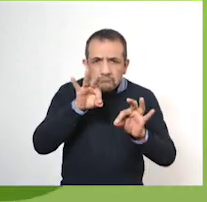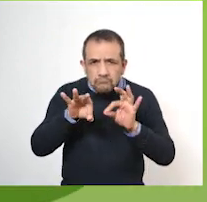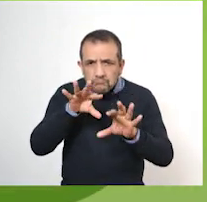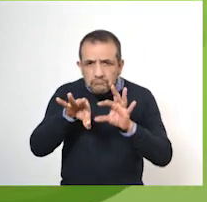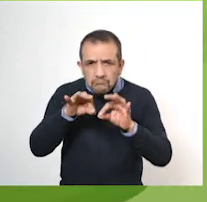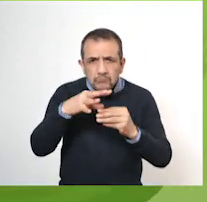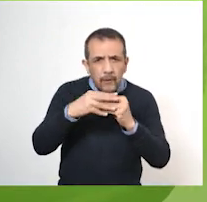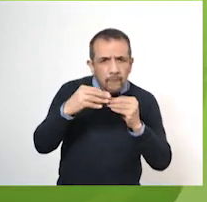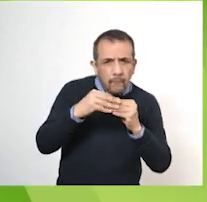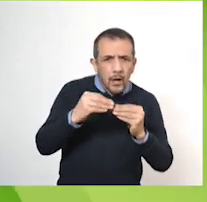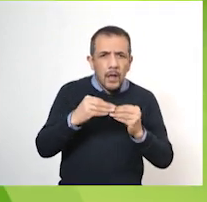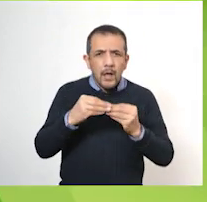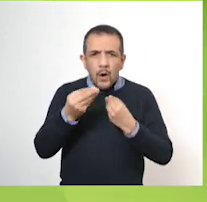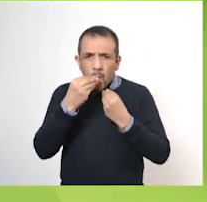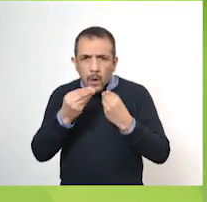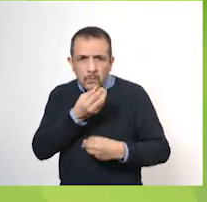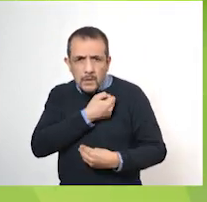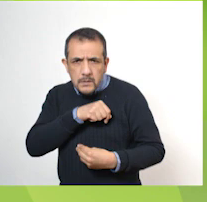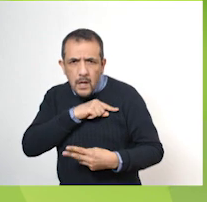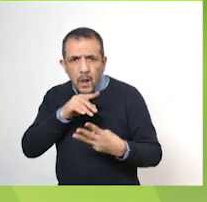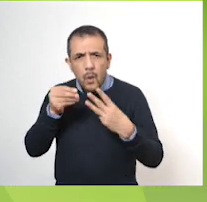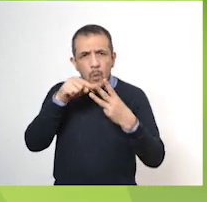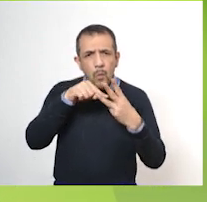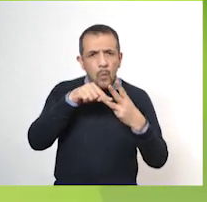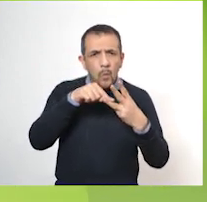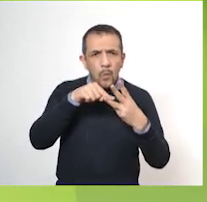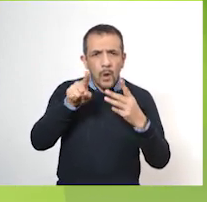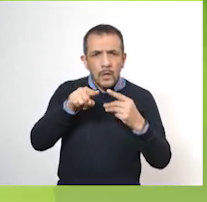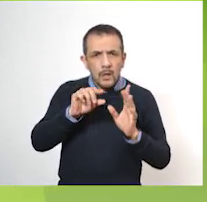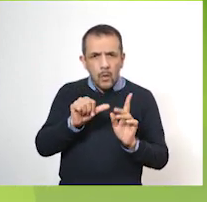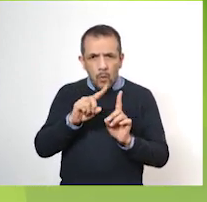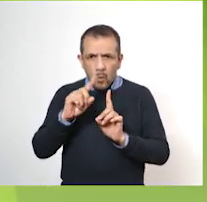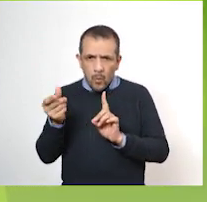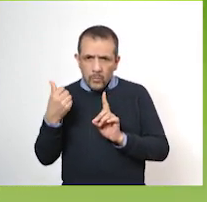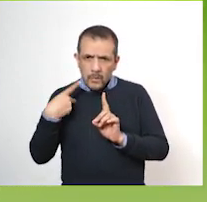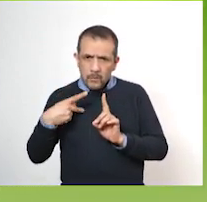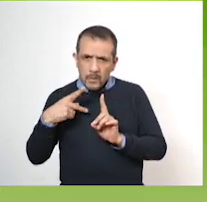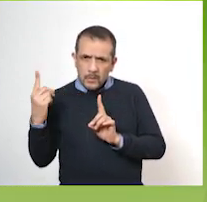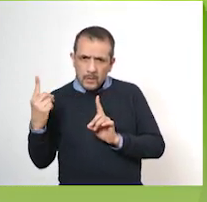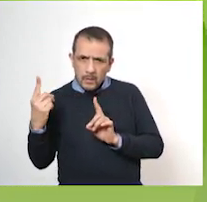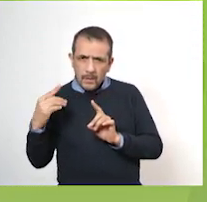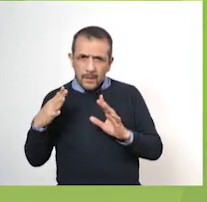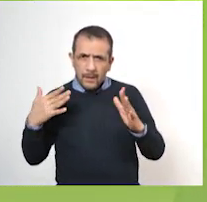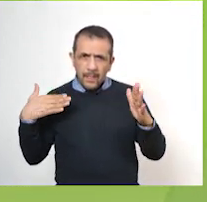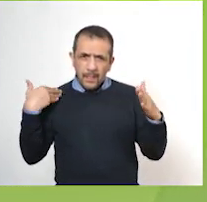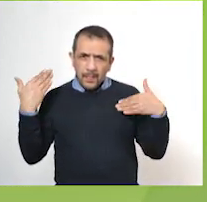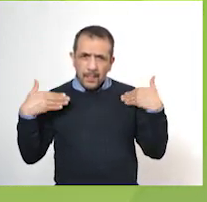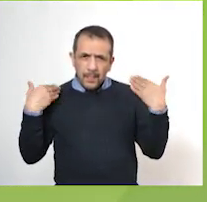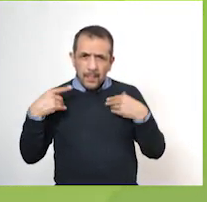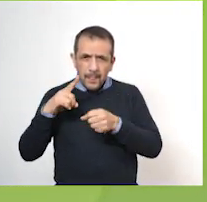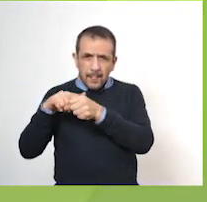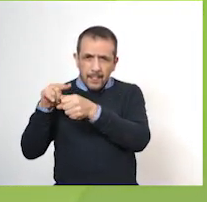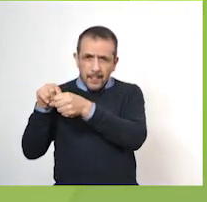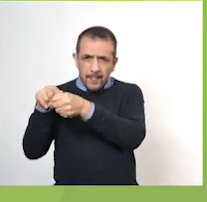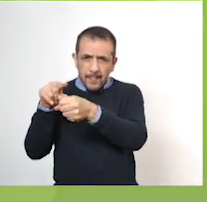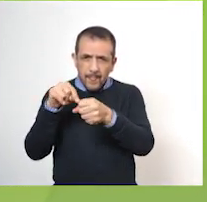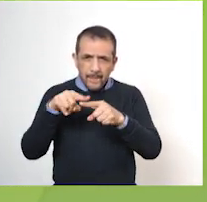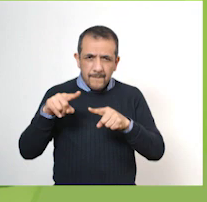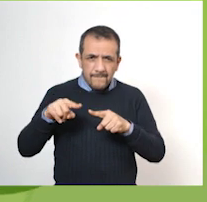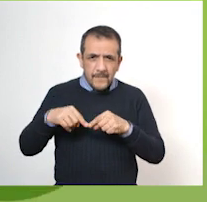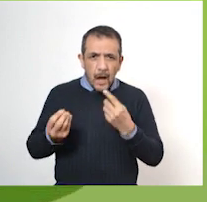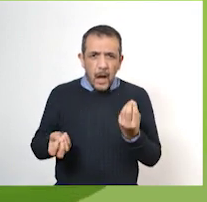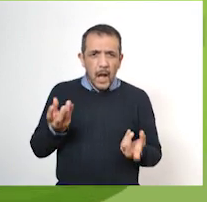escogiendo frutas, comida saludable, mientras un personaje divertido, lleno de